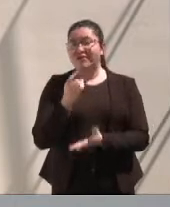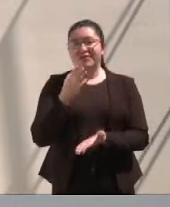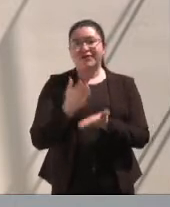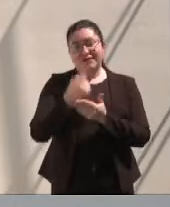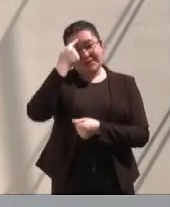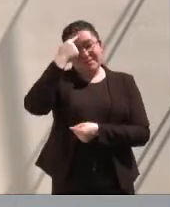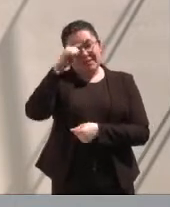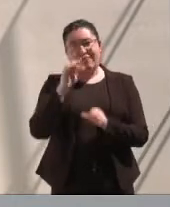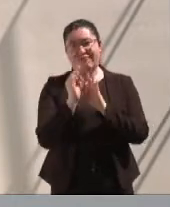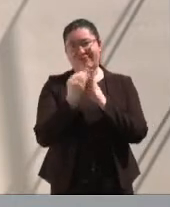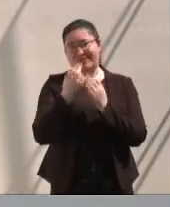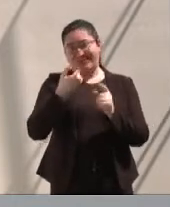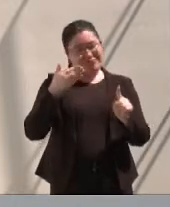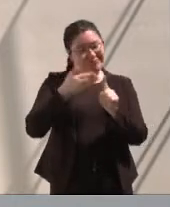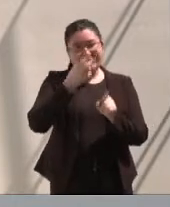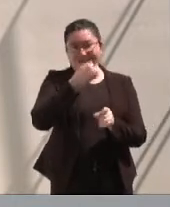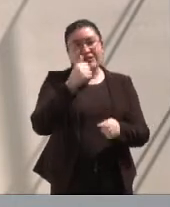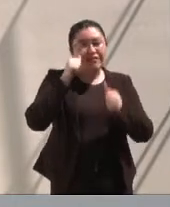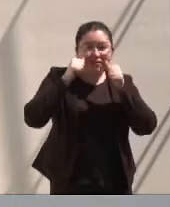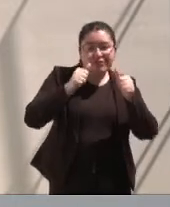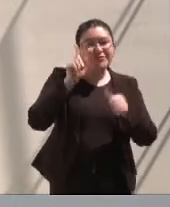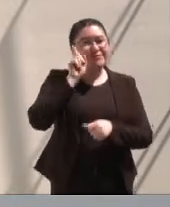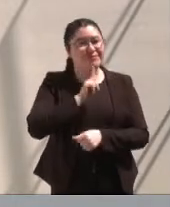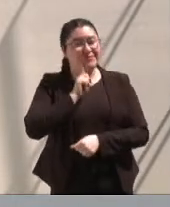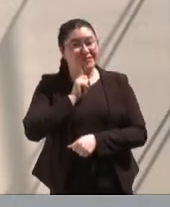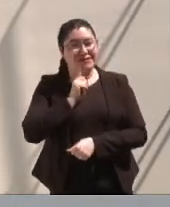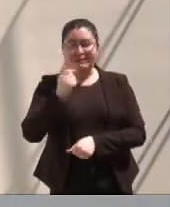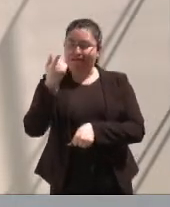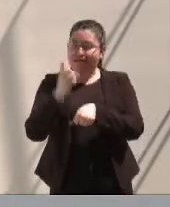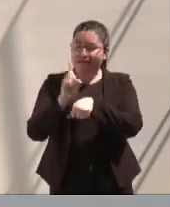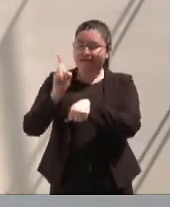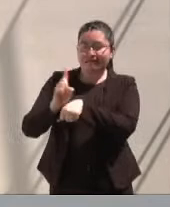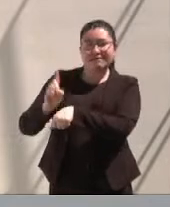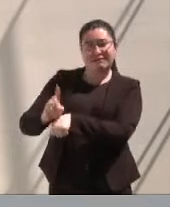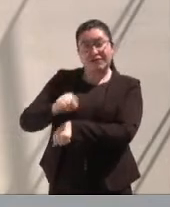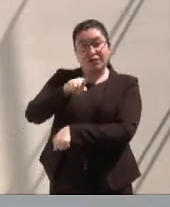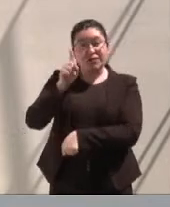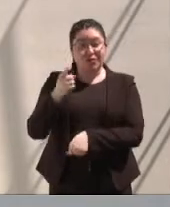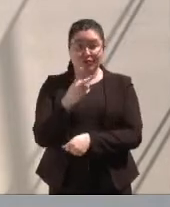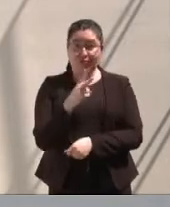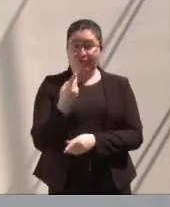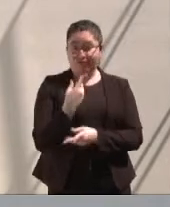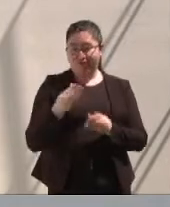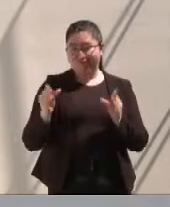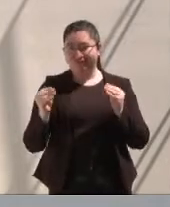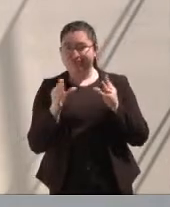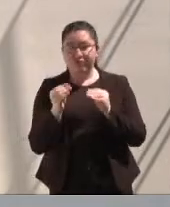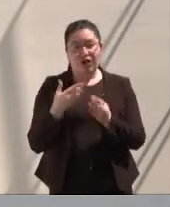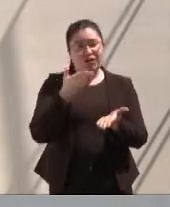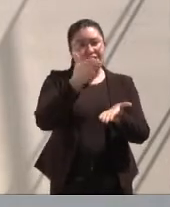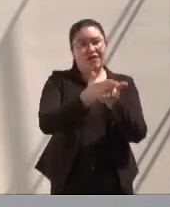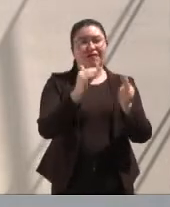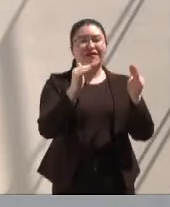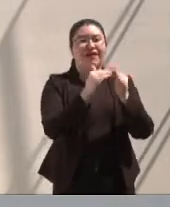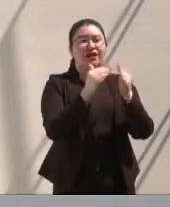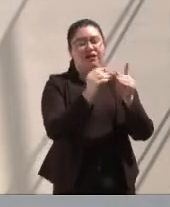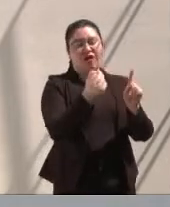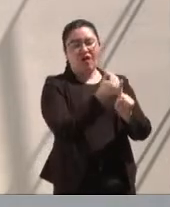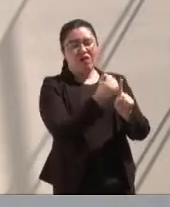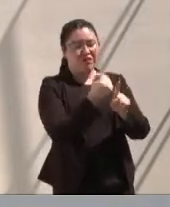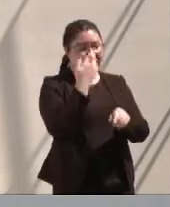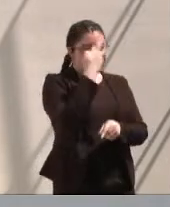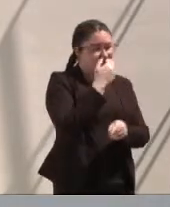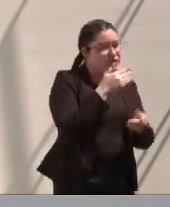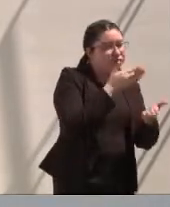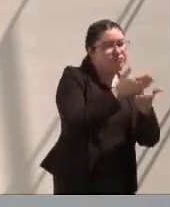este fin, y que todos los días estas 2 unidades recorren domicilios de mujeres violentadas, haciendo un código,